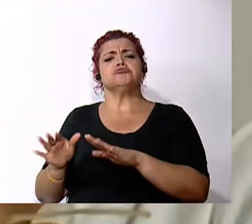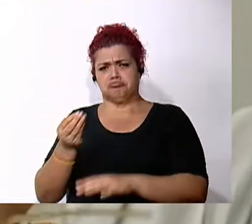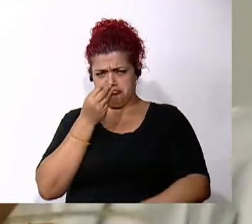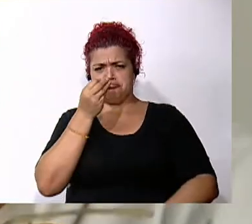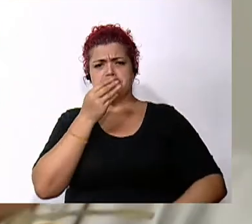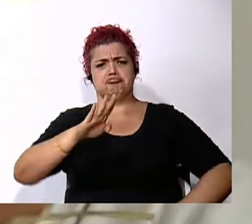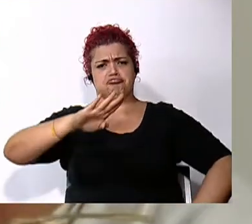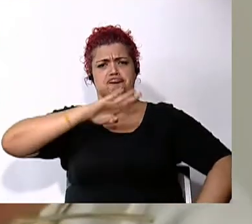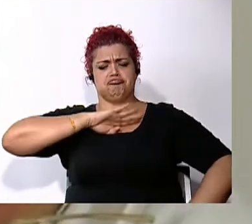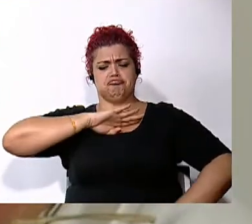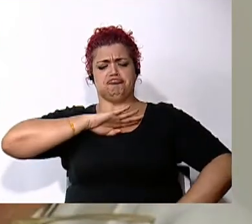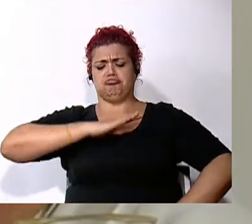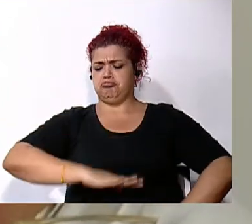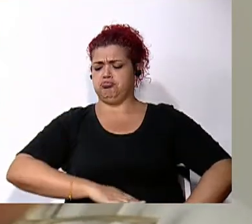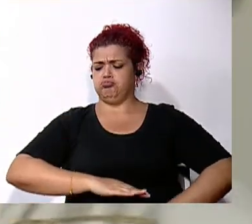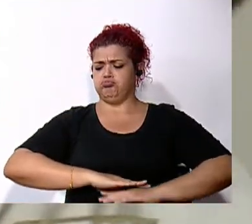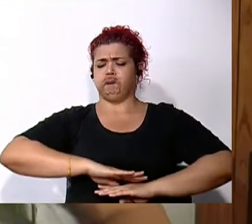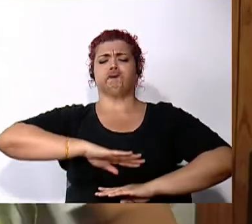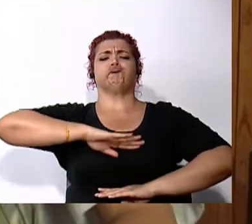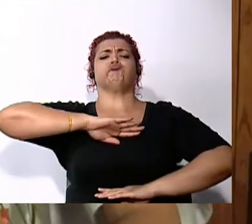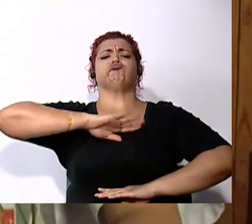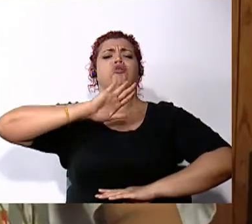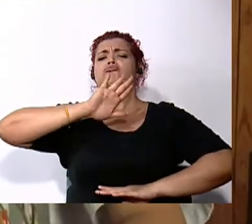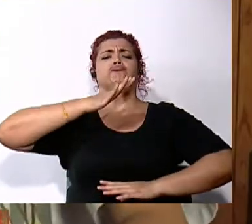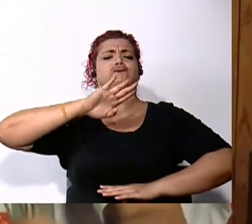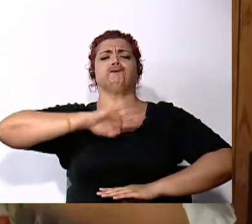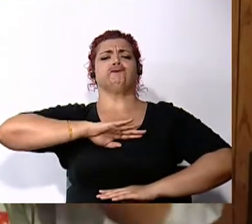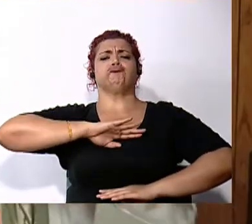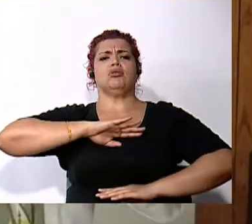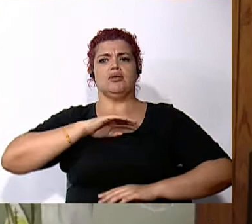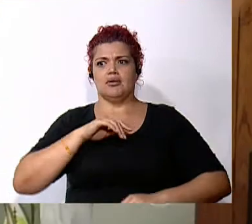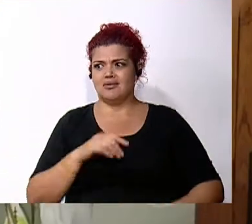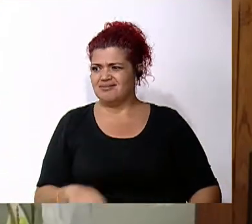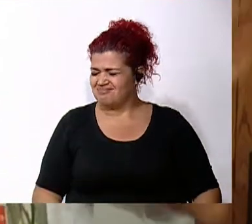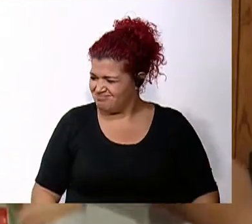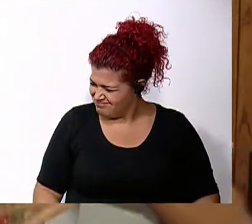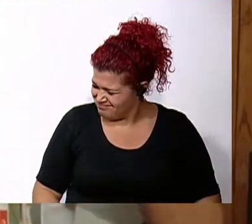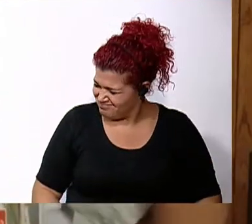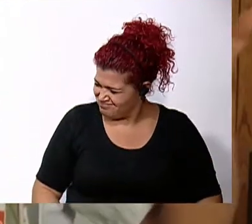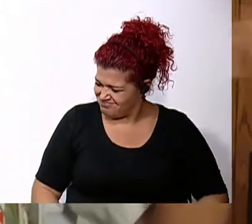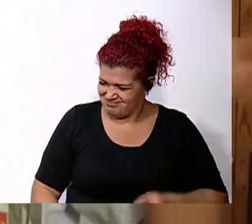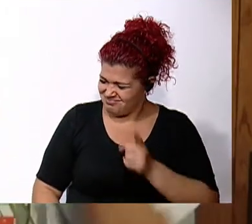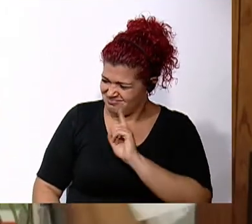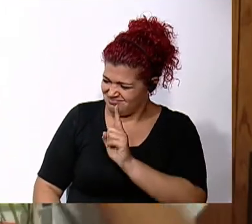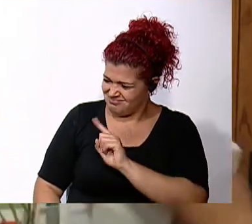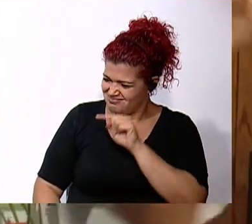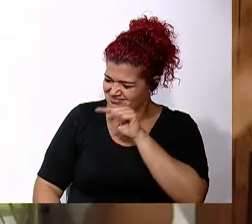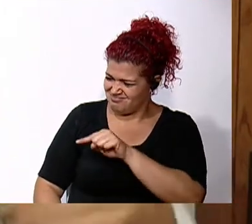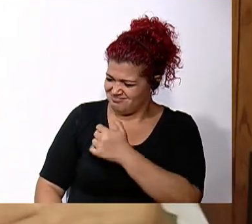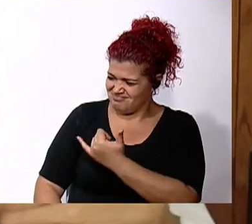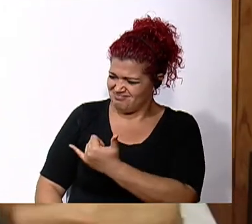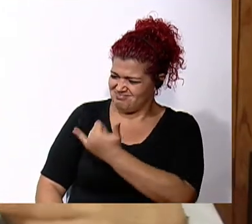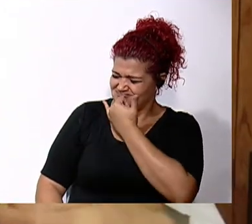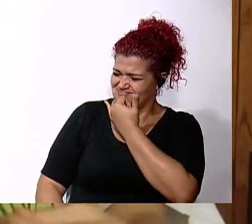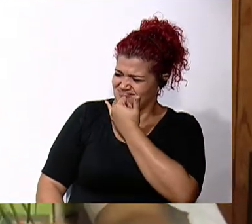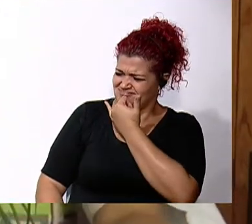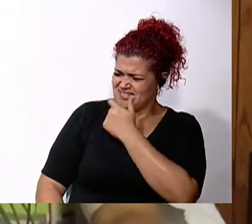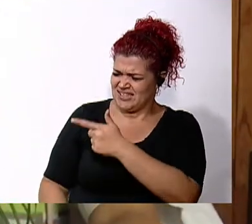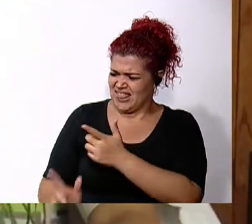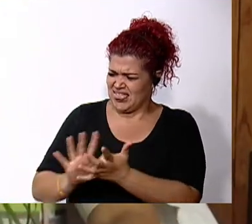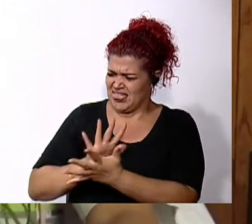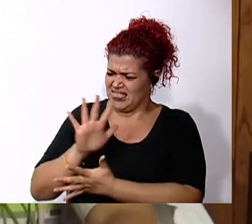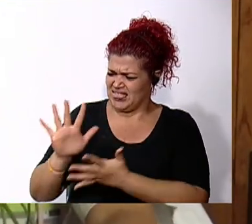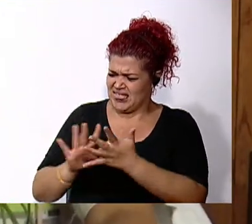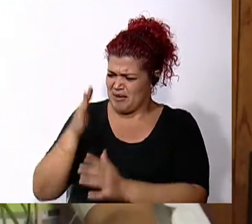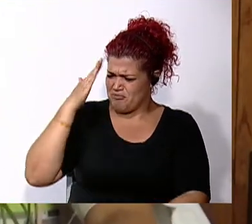que para hoy le llega. Sí, pero Arlequino, creo que estás confundiendo algo porque las